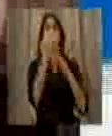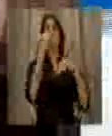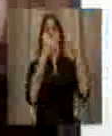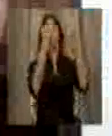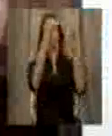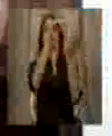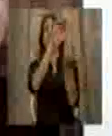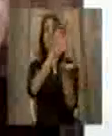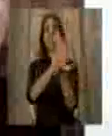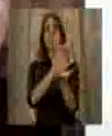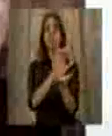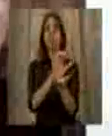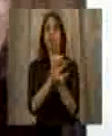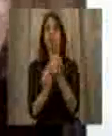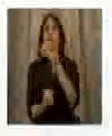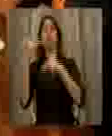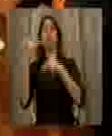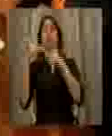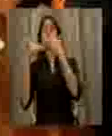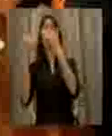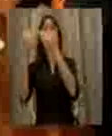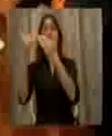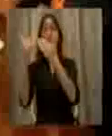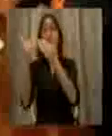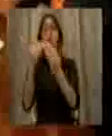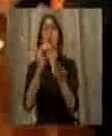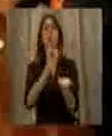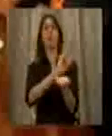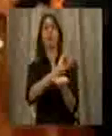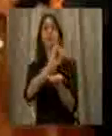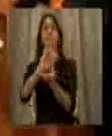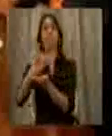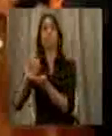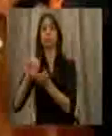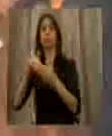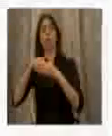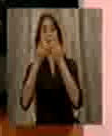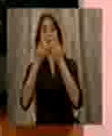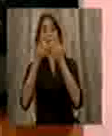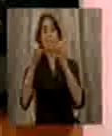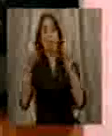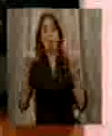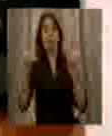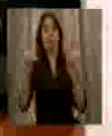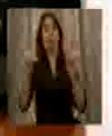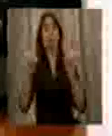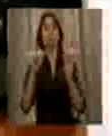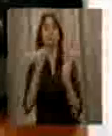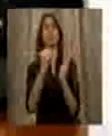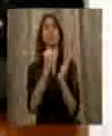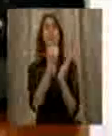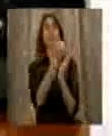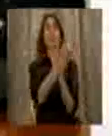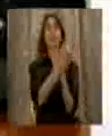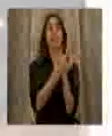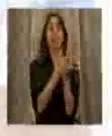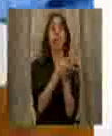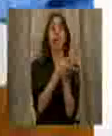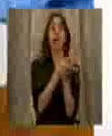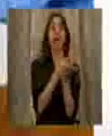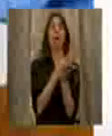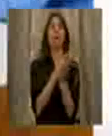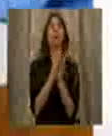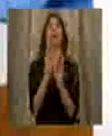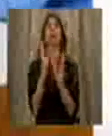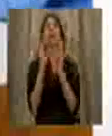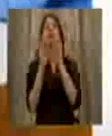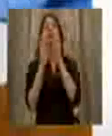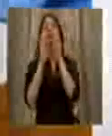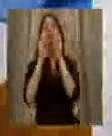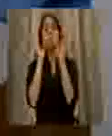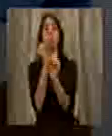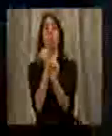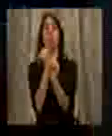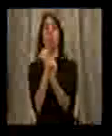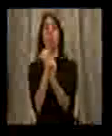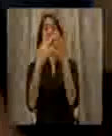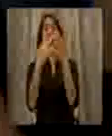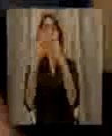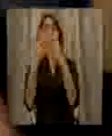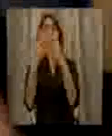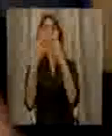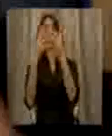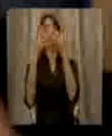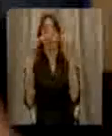del Estado, la modernización de nuestras instituciones democráticas y la agenda de transparencia y probidad.